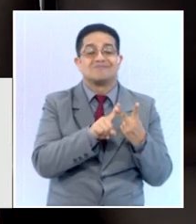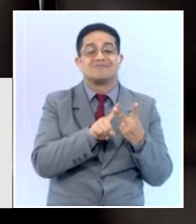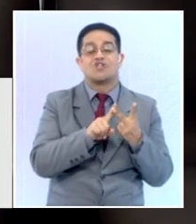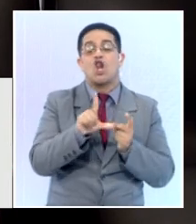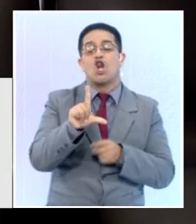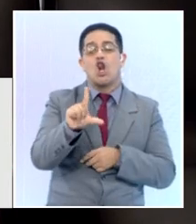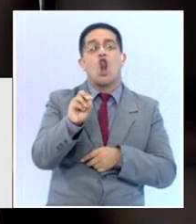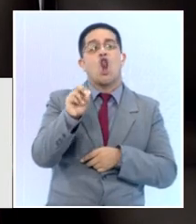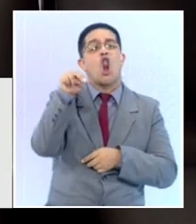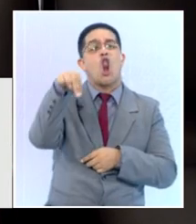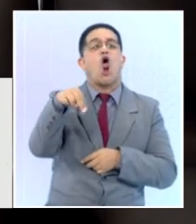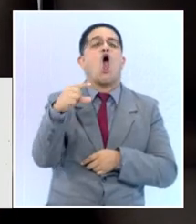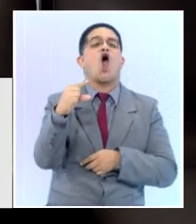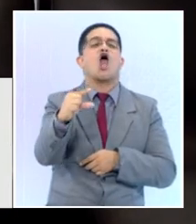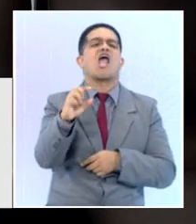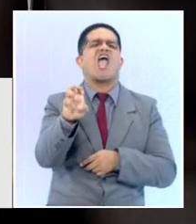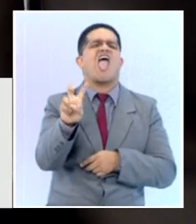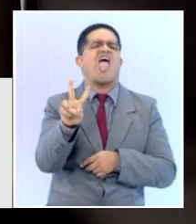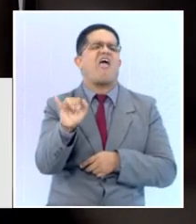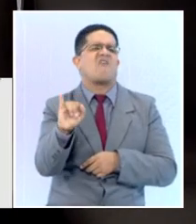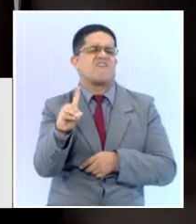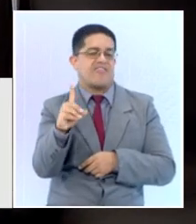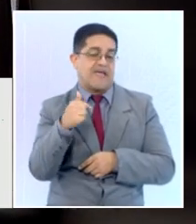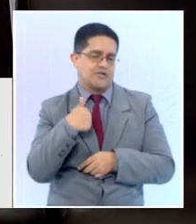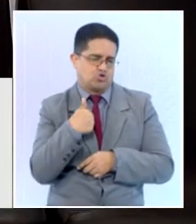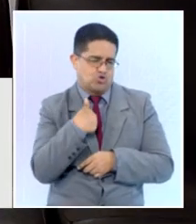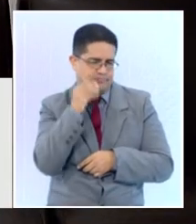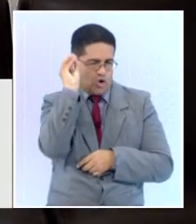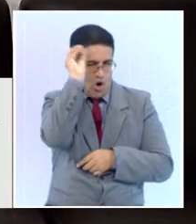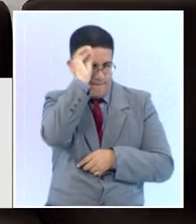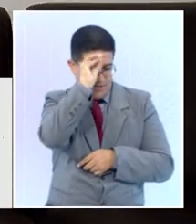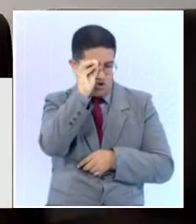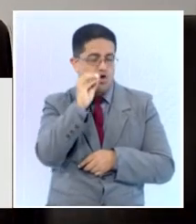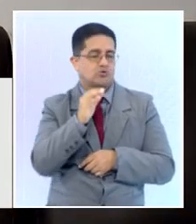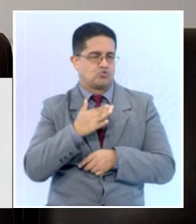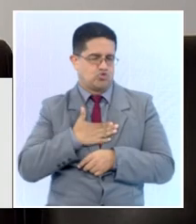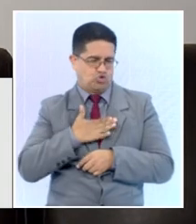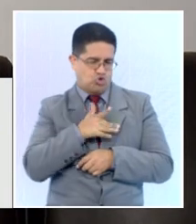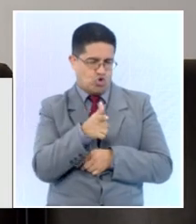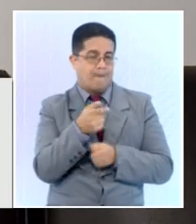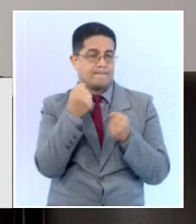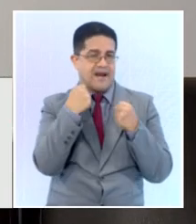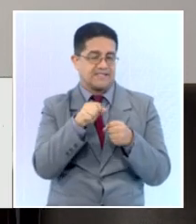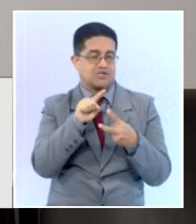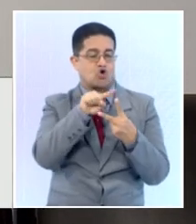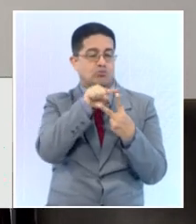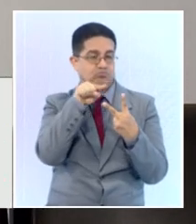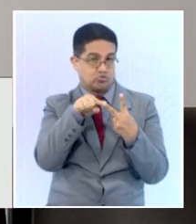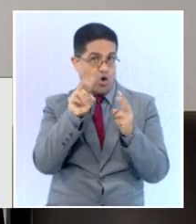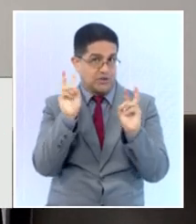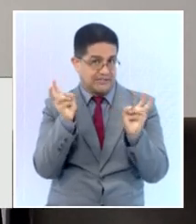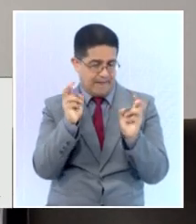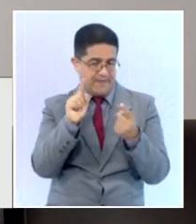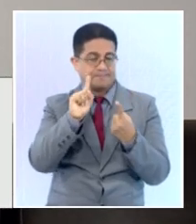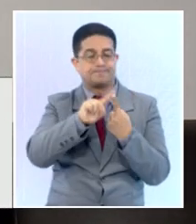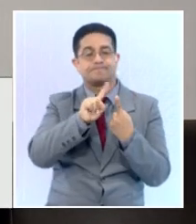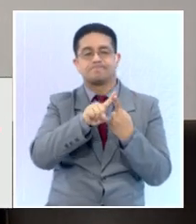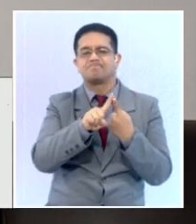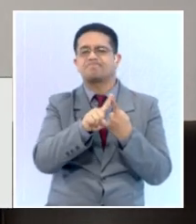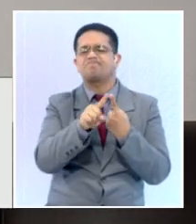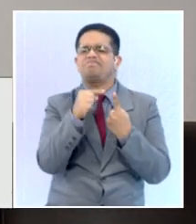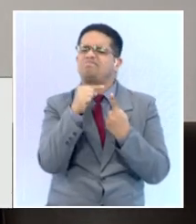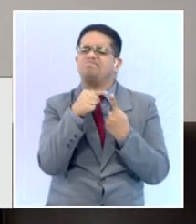que por cierto se basa en mi opinión porque yo la practico en dos Pilares fundamentales uno